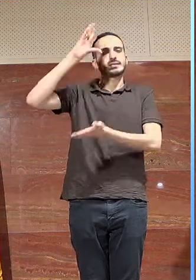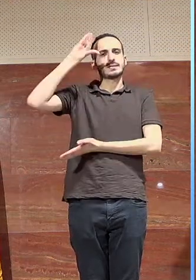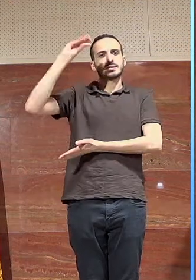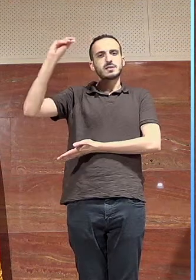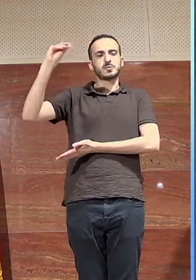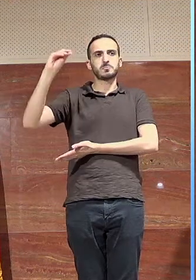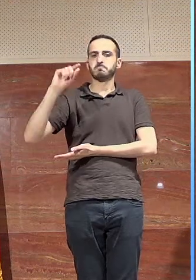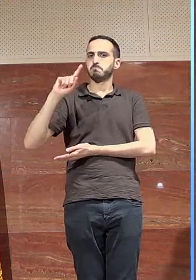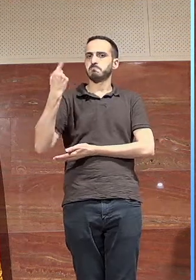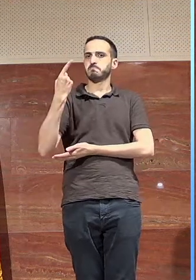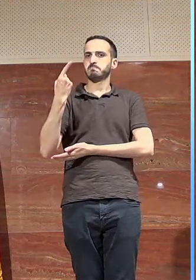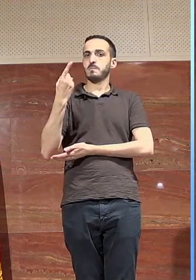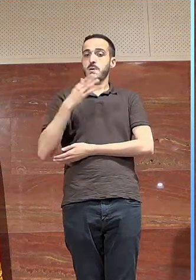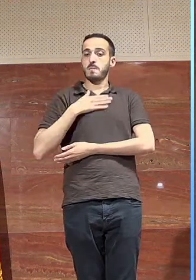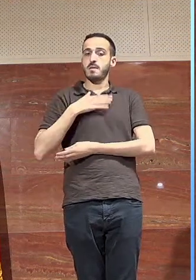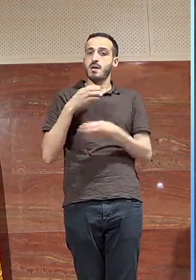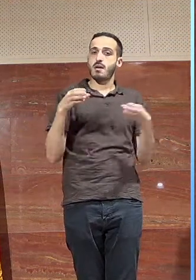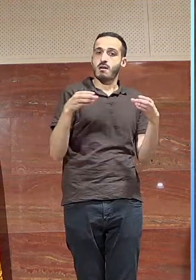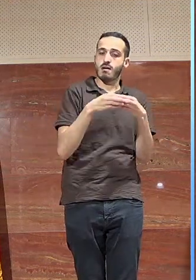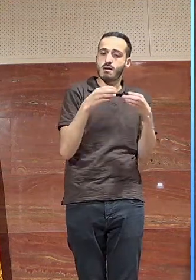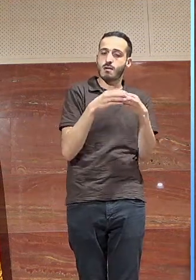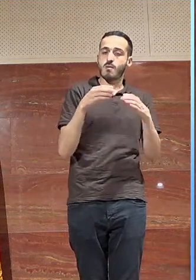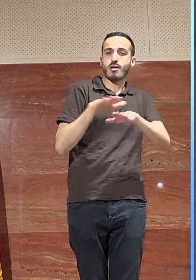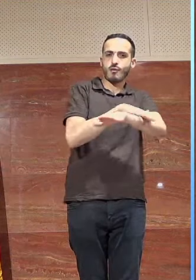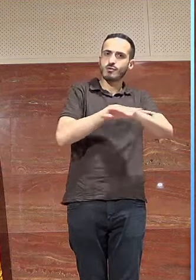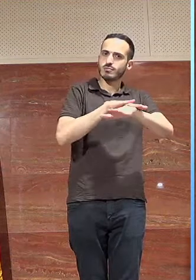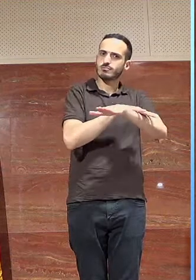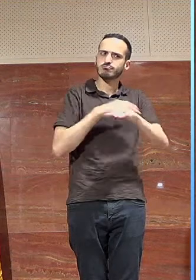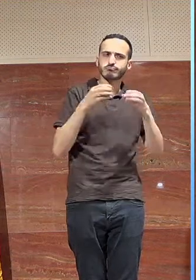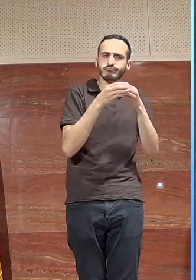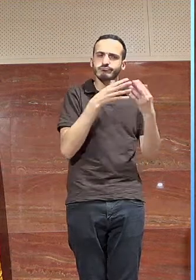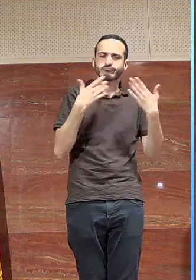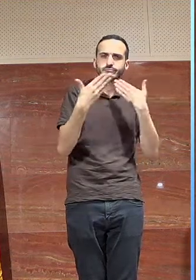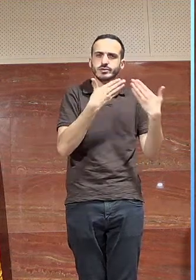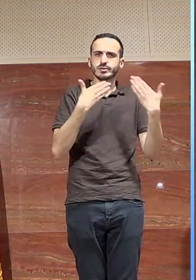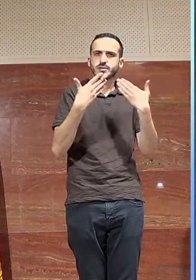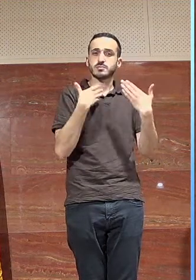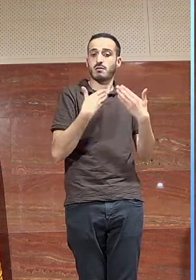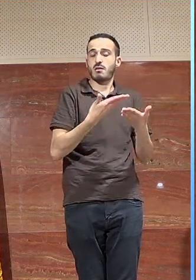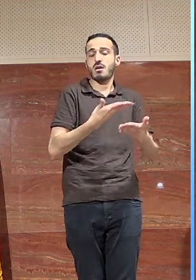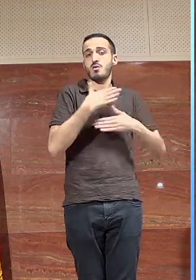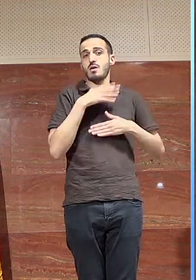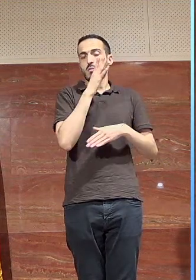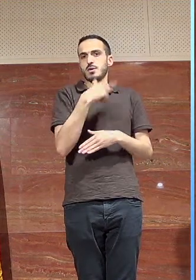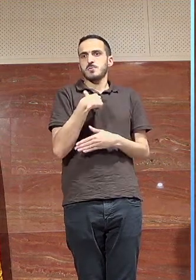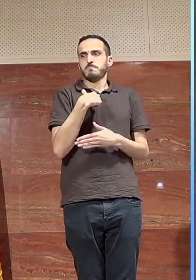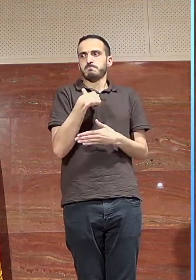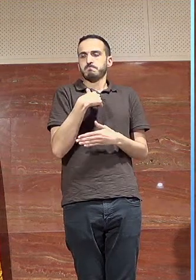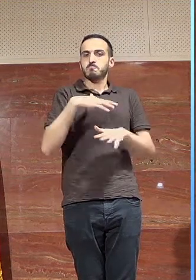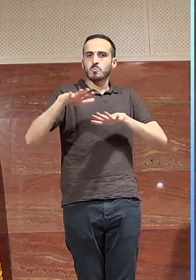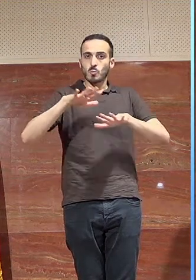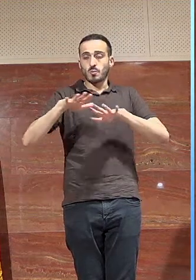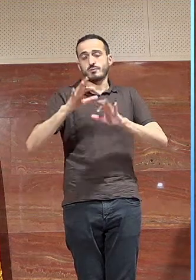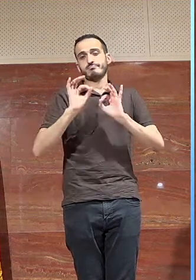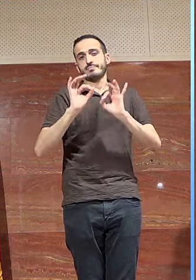le pediría ayuda a mi equipo de gobierno a ver si me ayuda, ¿no? Porque hay un movimiento, como